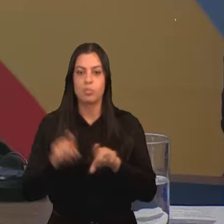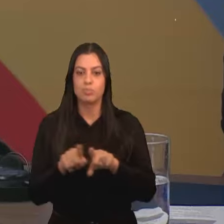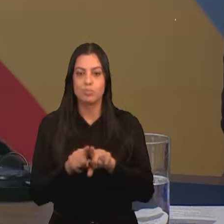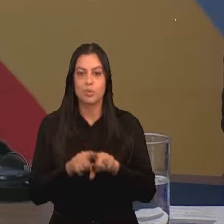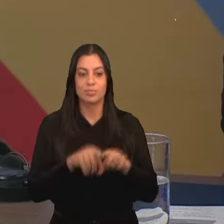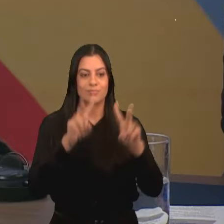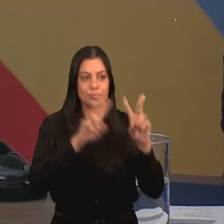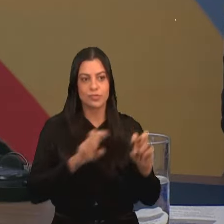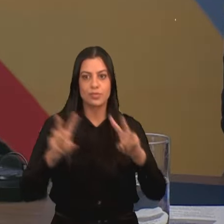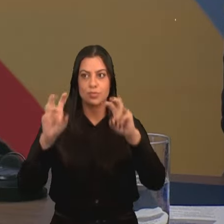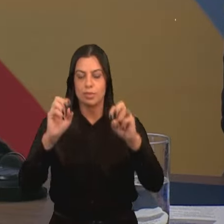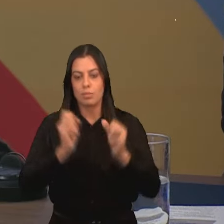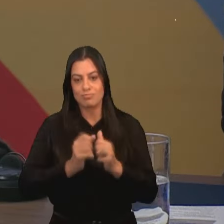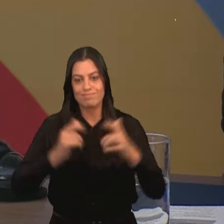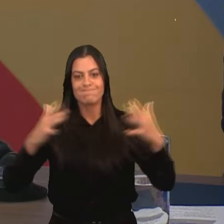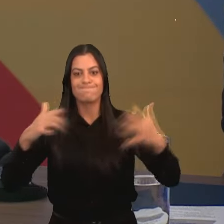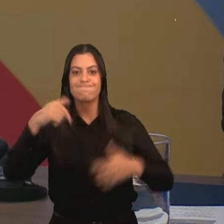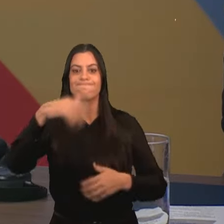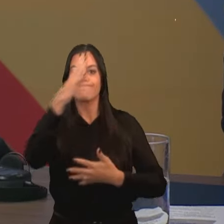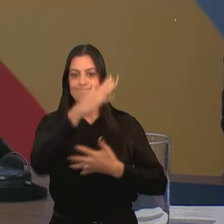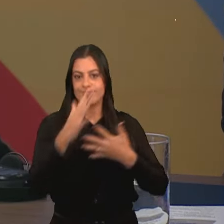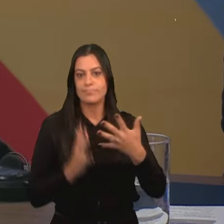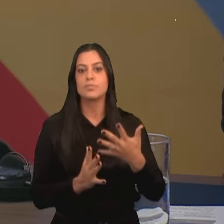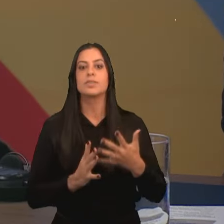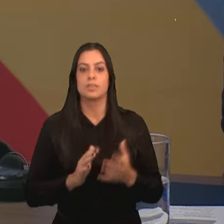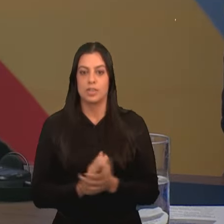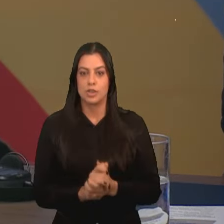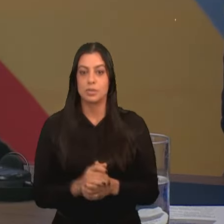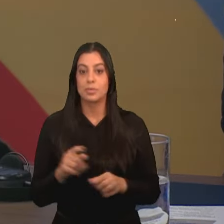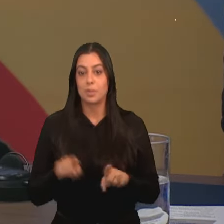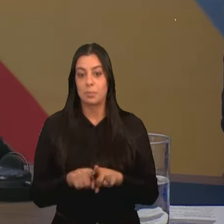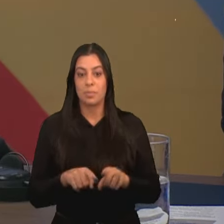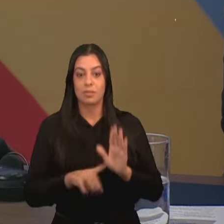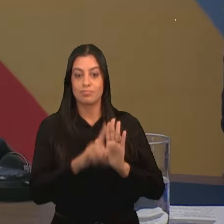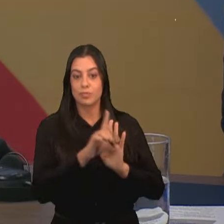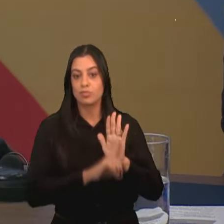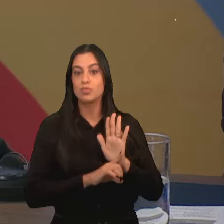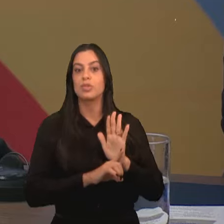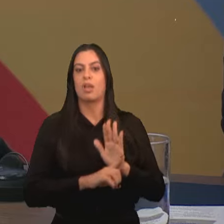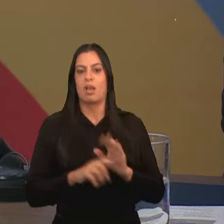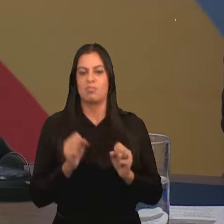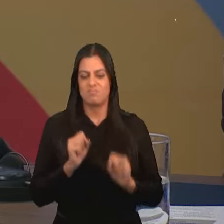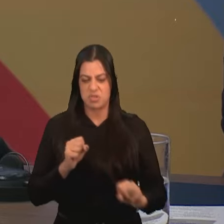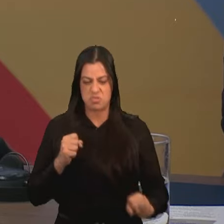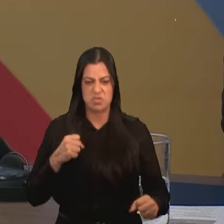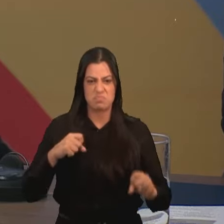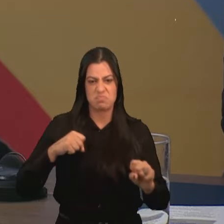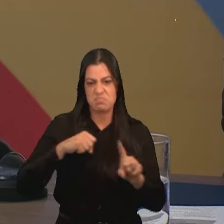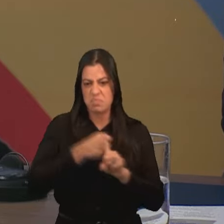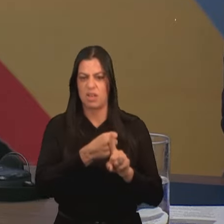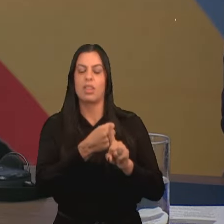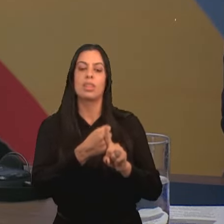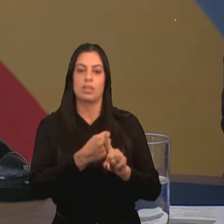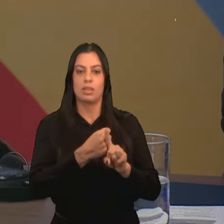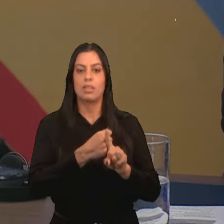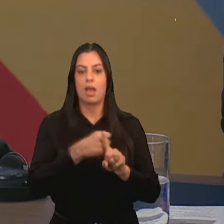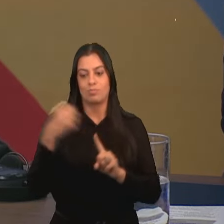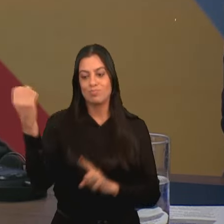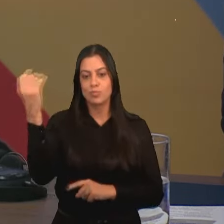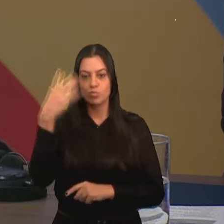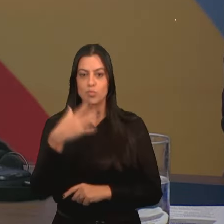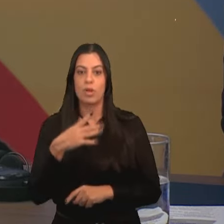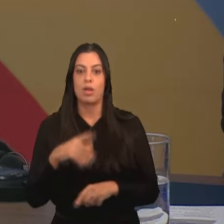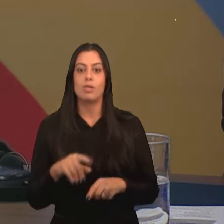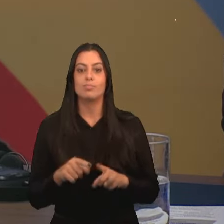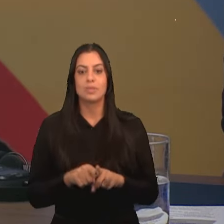digo eso porque eso es un gran tema en Brasil, como siempre aquella discusión de que la regulación podría impedir o impactar en innovación.